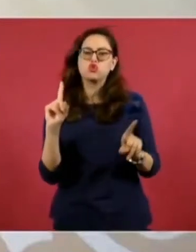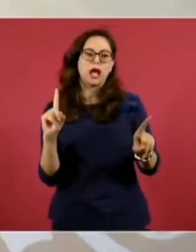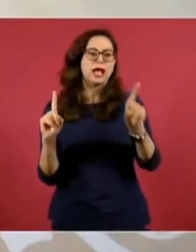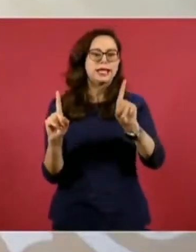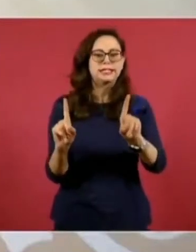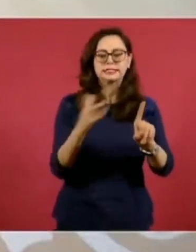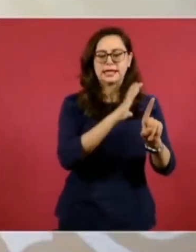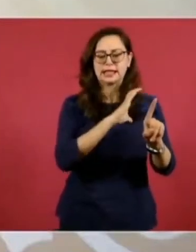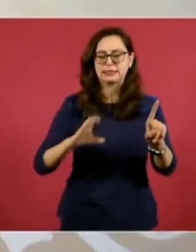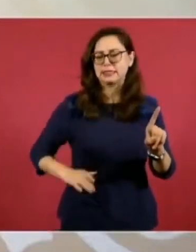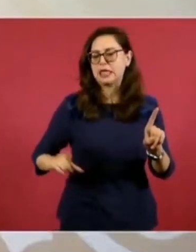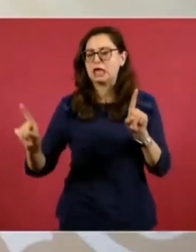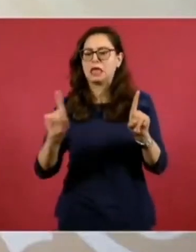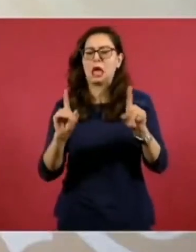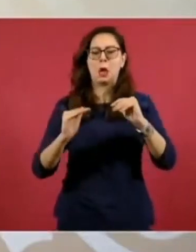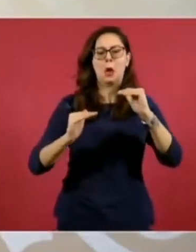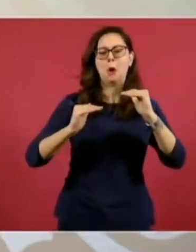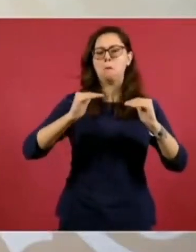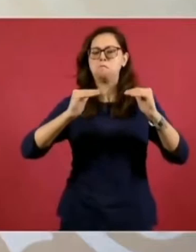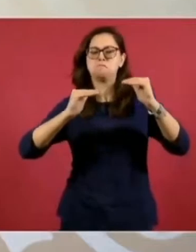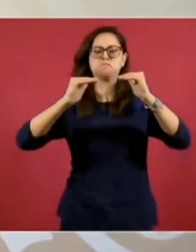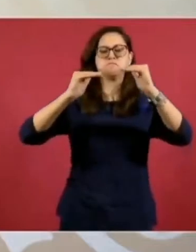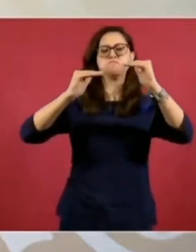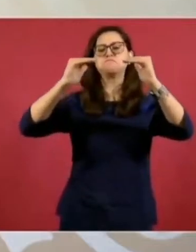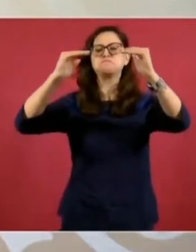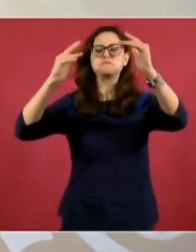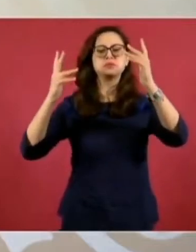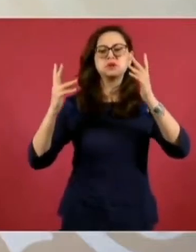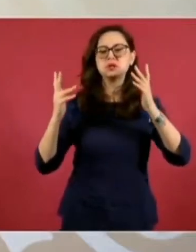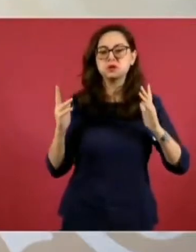a la señora Xóchitl con